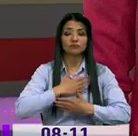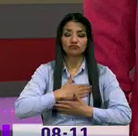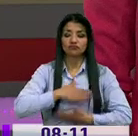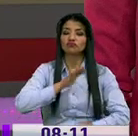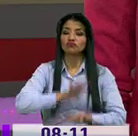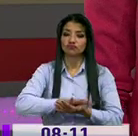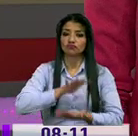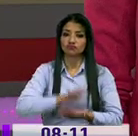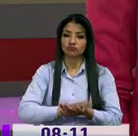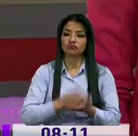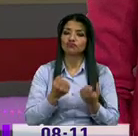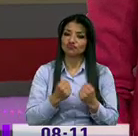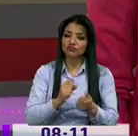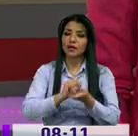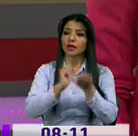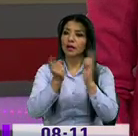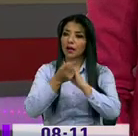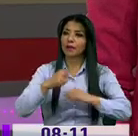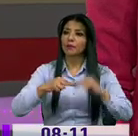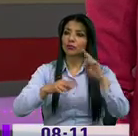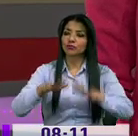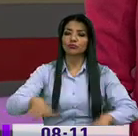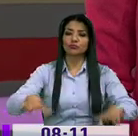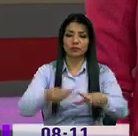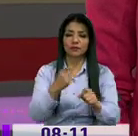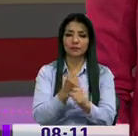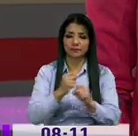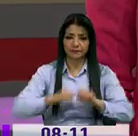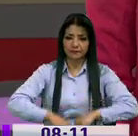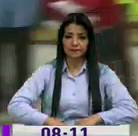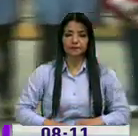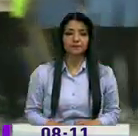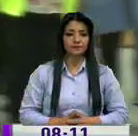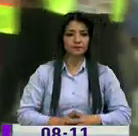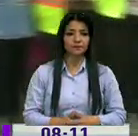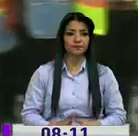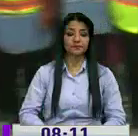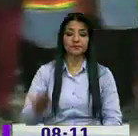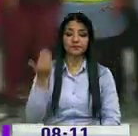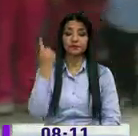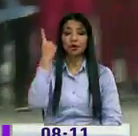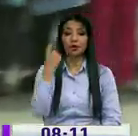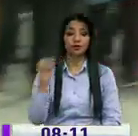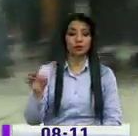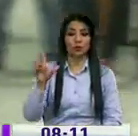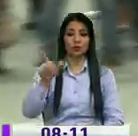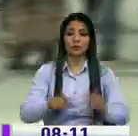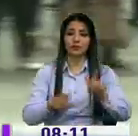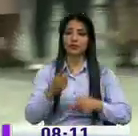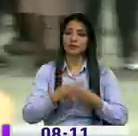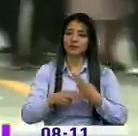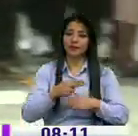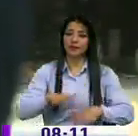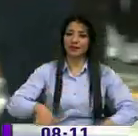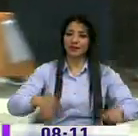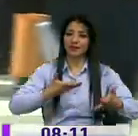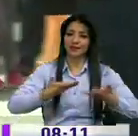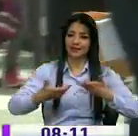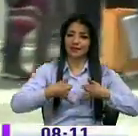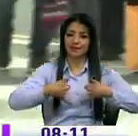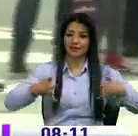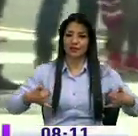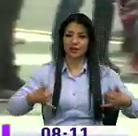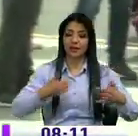respecto del intento de modernización de sus lugares de trabajo. El pasado 11 de julio, los comerciantes de las terminales terrestres de Carcelén y